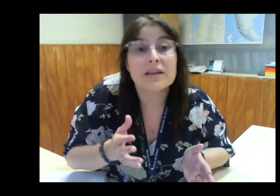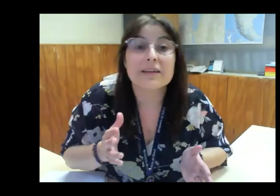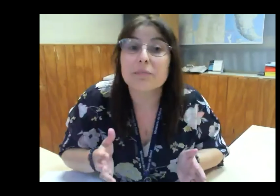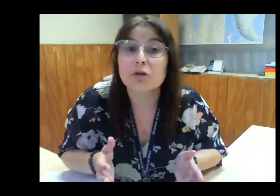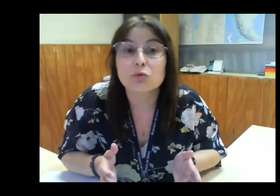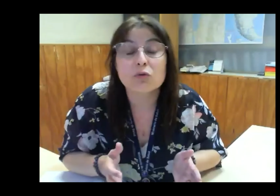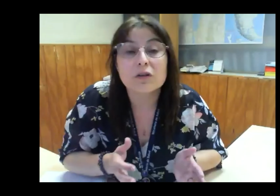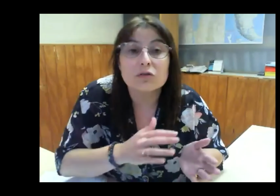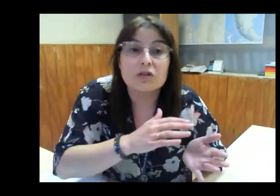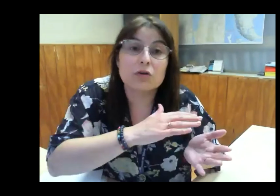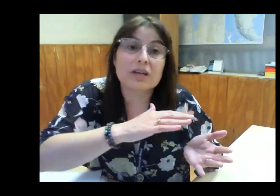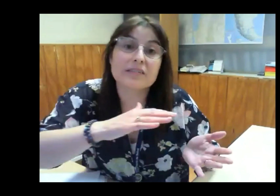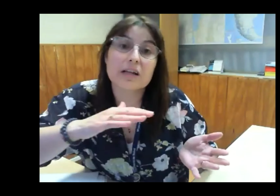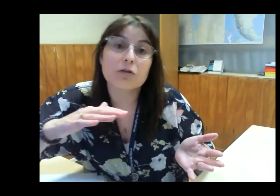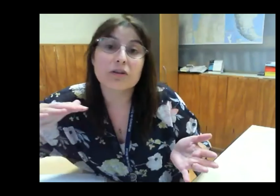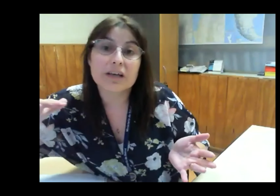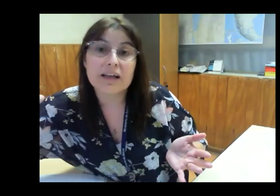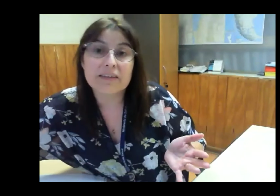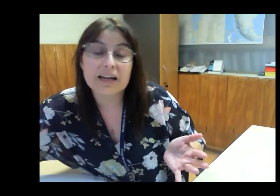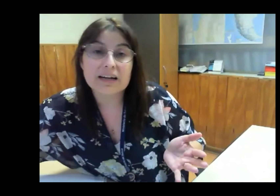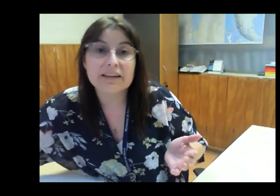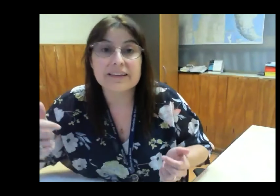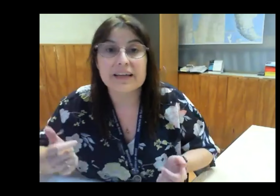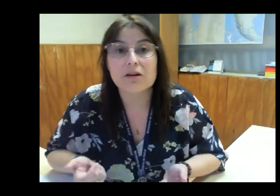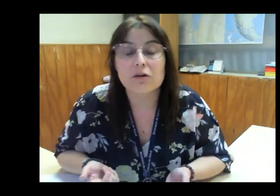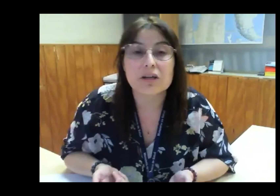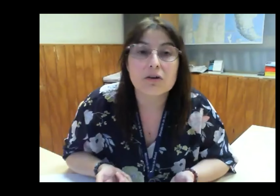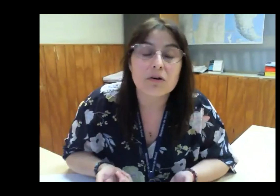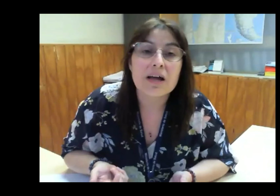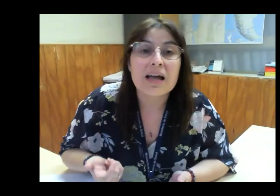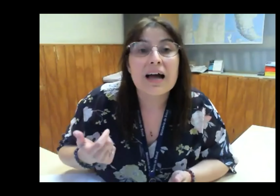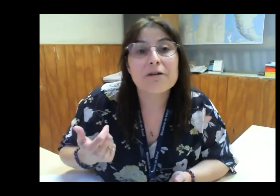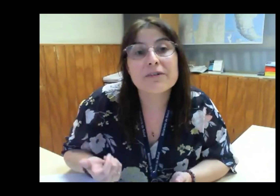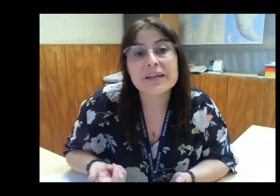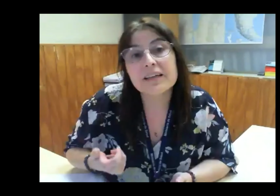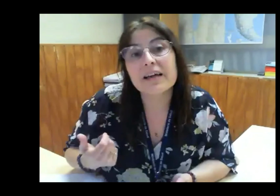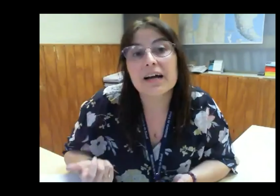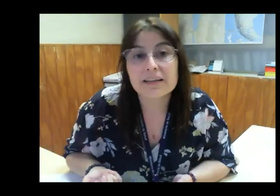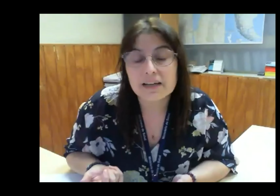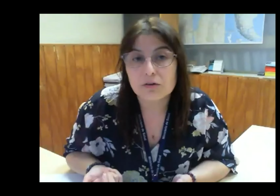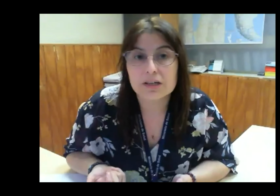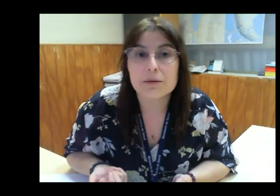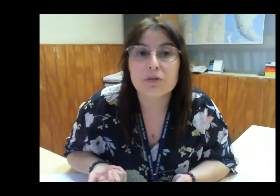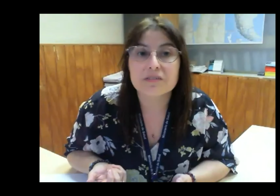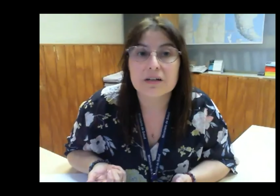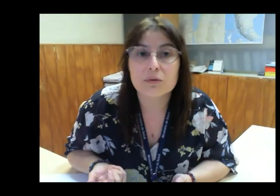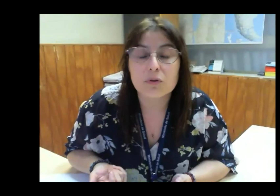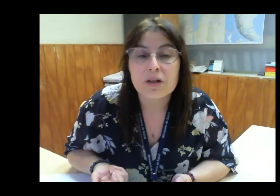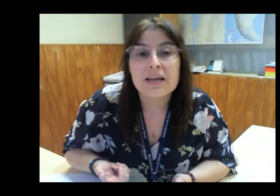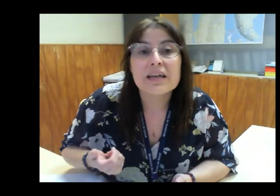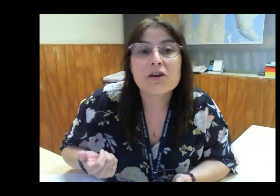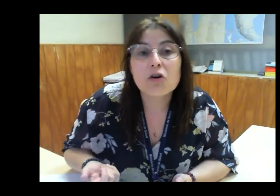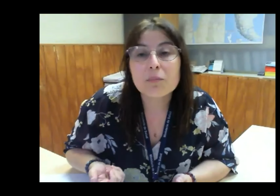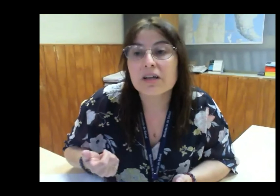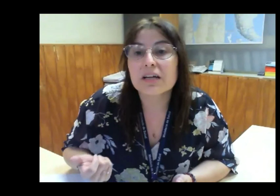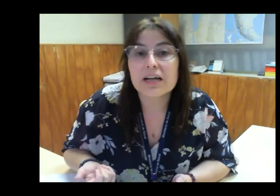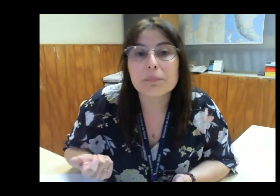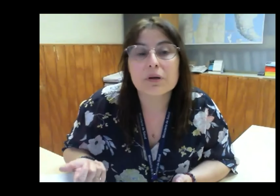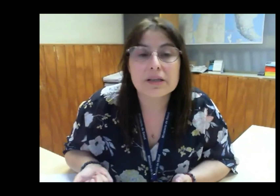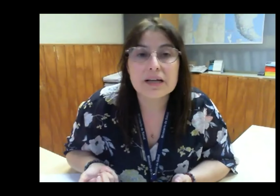origen y de término súbito, sino que es algo ya de larga data y crónico, afecta y desgasta los equipos de salud, y